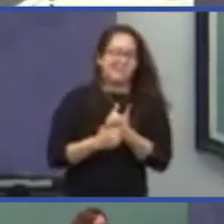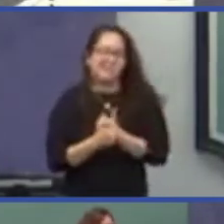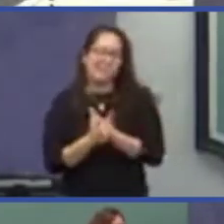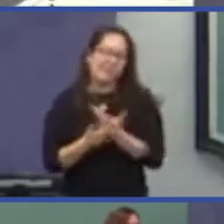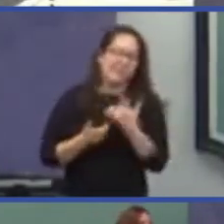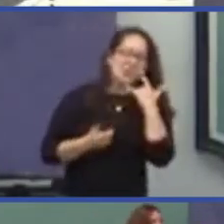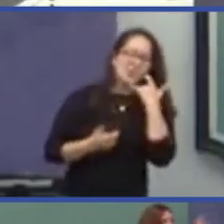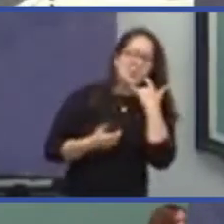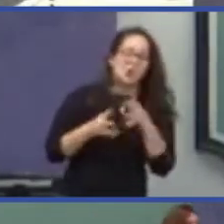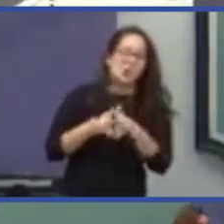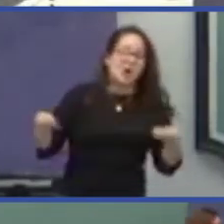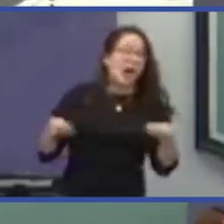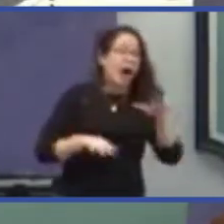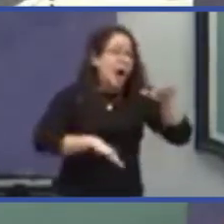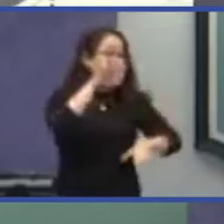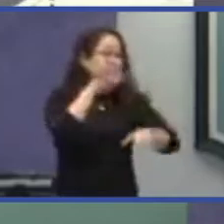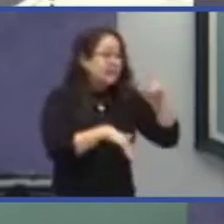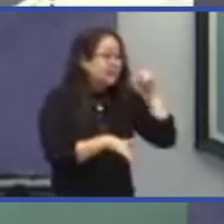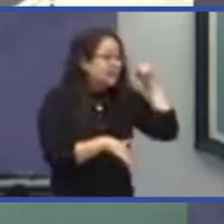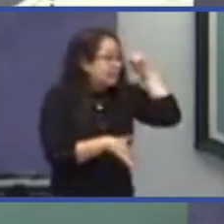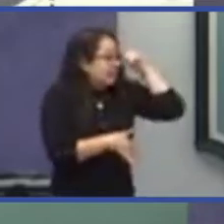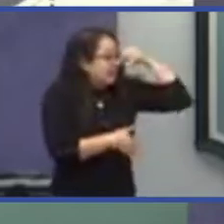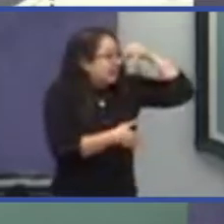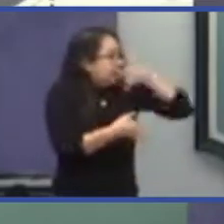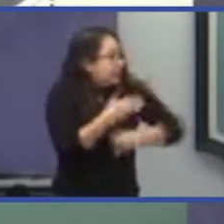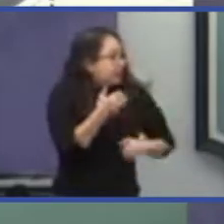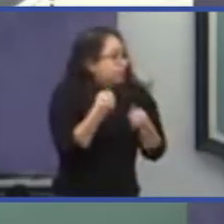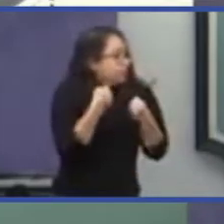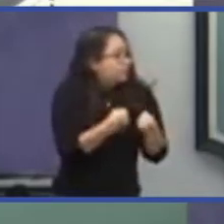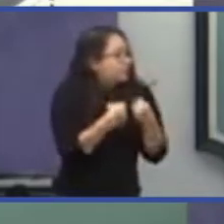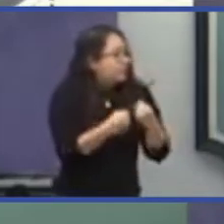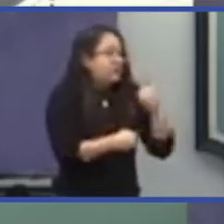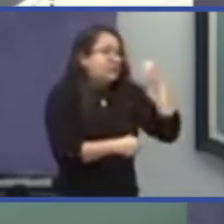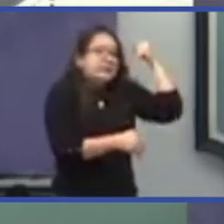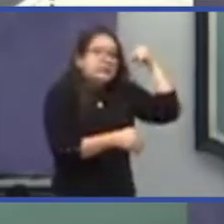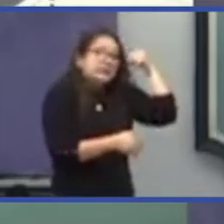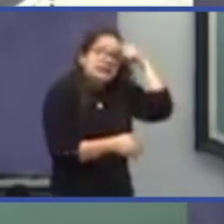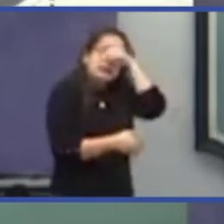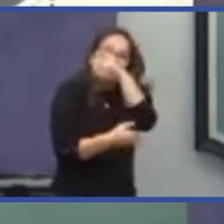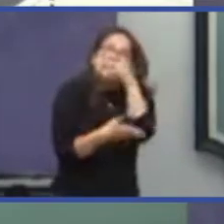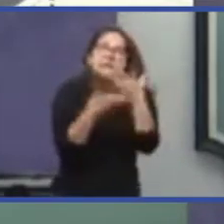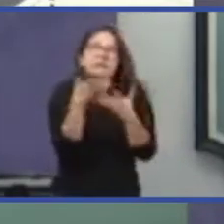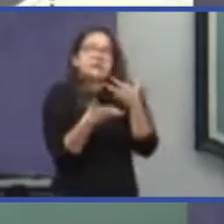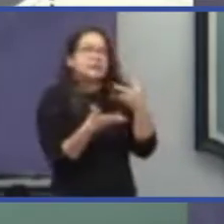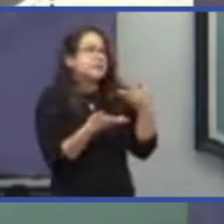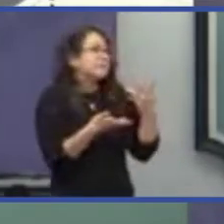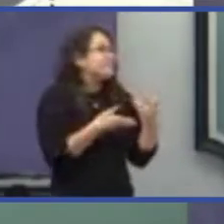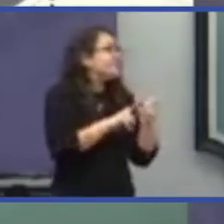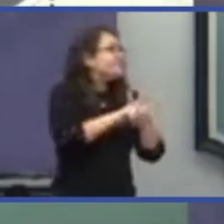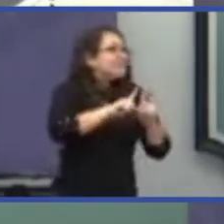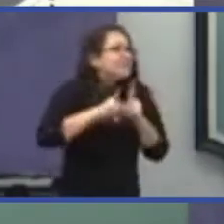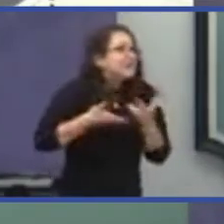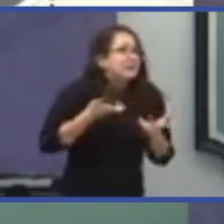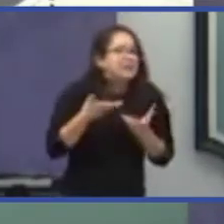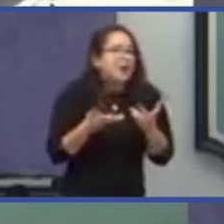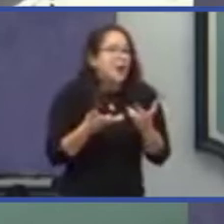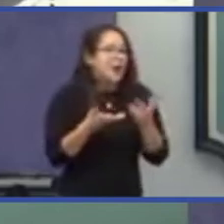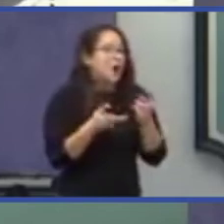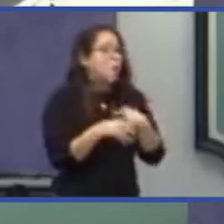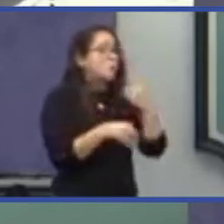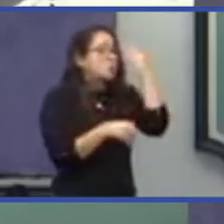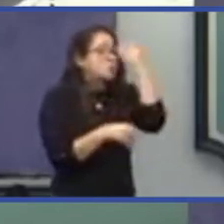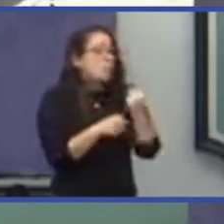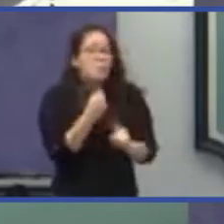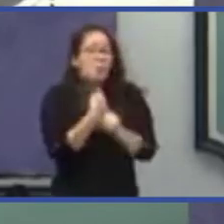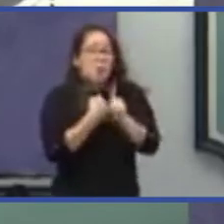el acertijo es tan difícil, el acertijo que uno mismo u otros matemáticos plantean, que un problema se queda por muchísimos años, incluso